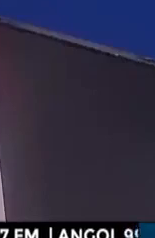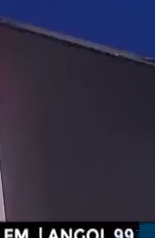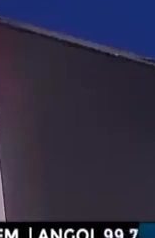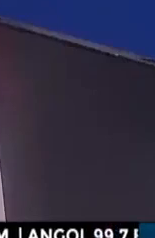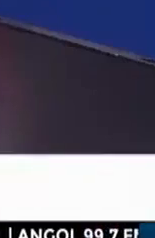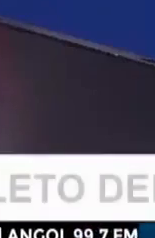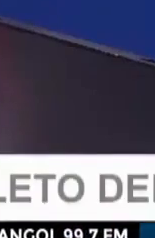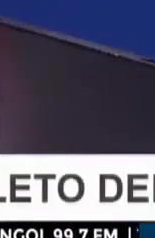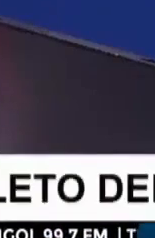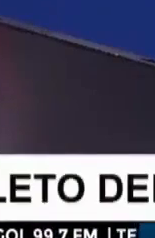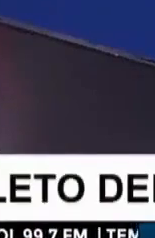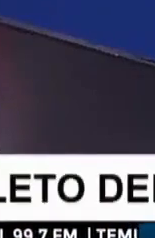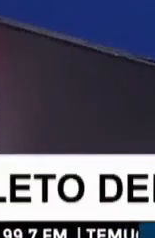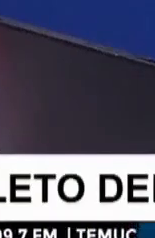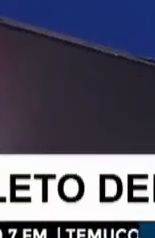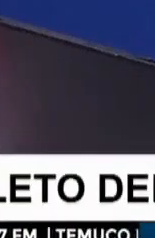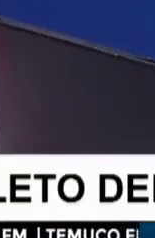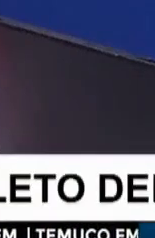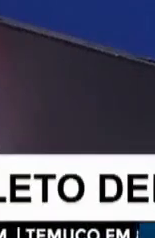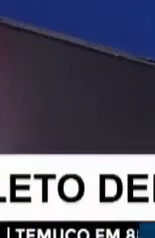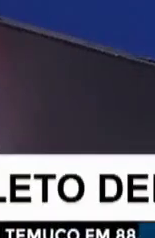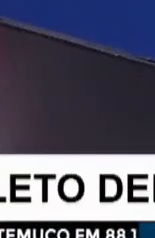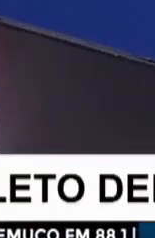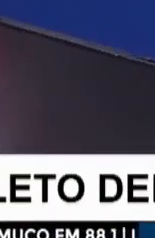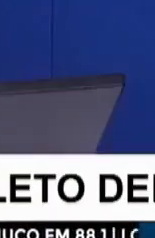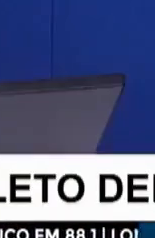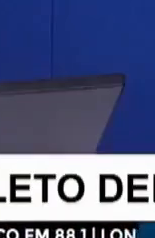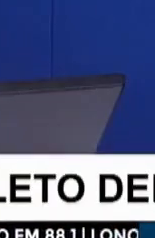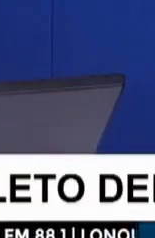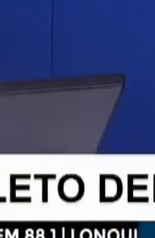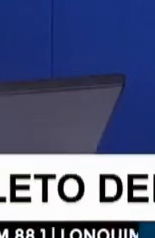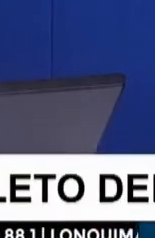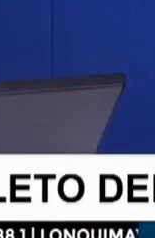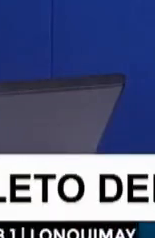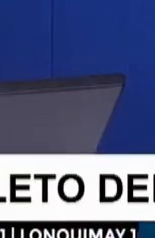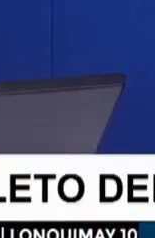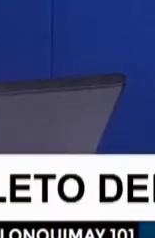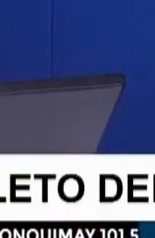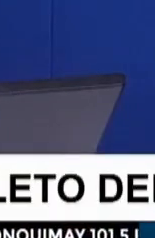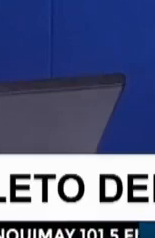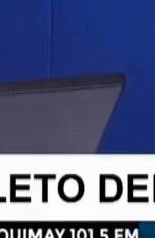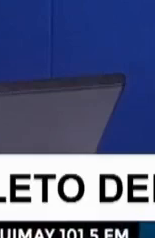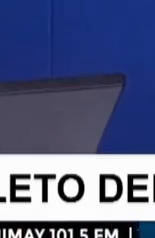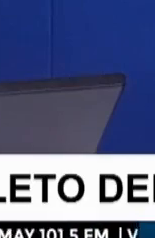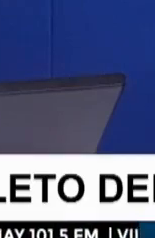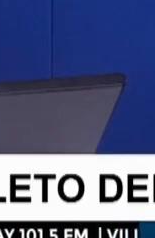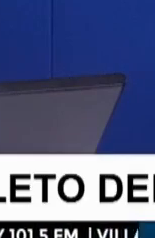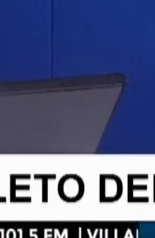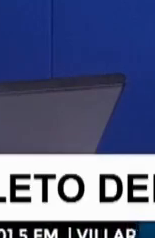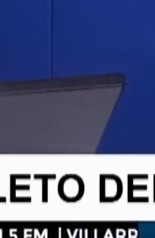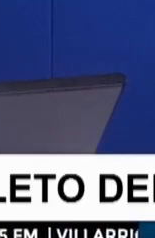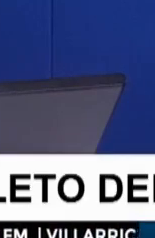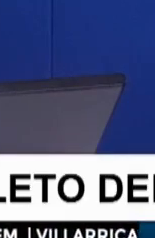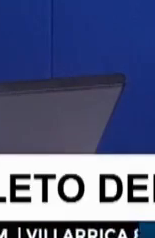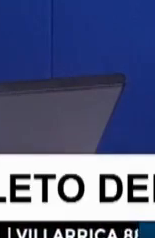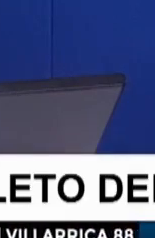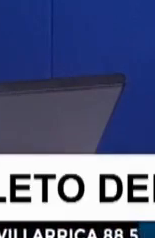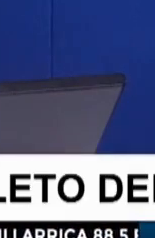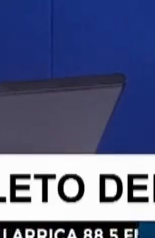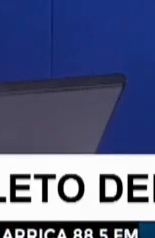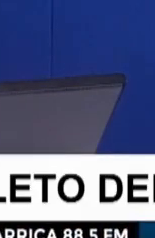se registró esta madrugada también en Santa Bárbara. Esto es en Alto Biobío. Esto es en la región del Biobío, en